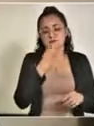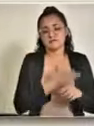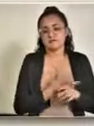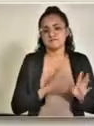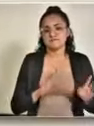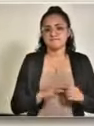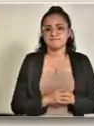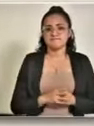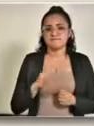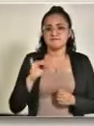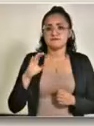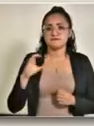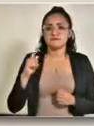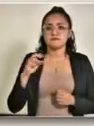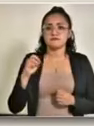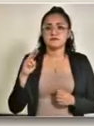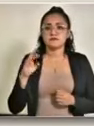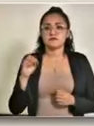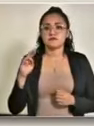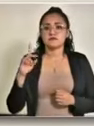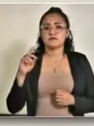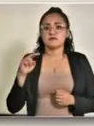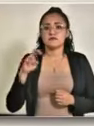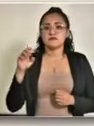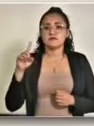Víctor Ordóñez, Canal 13.